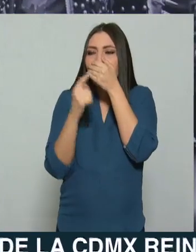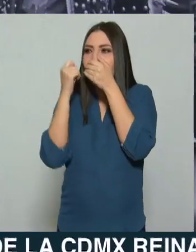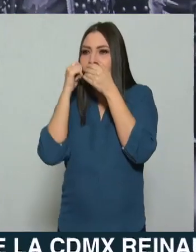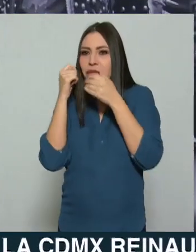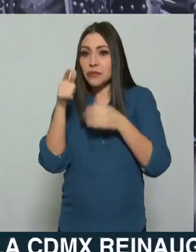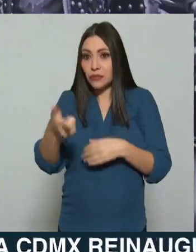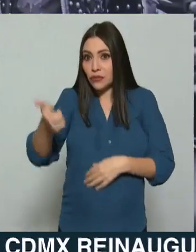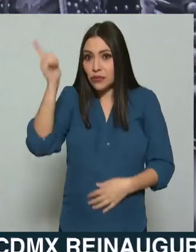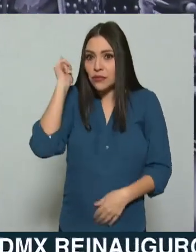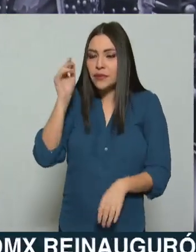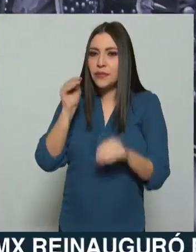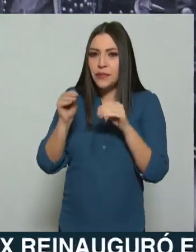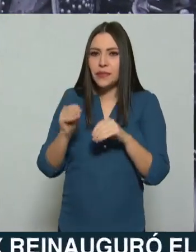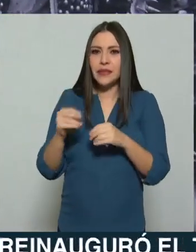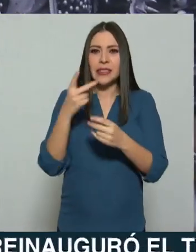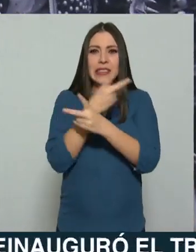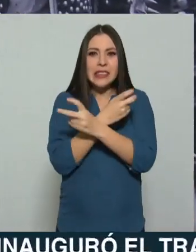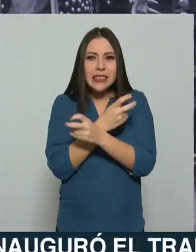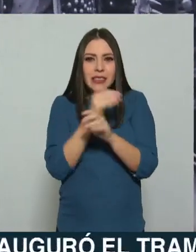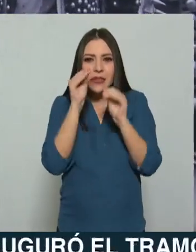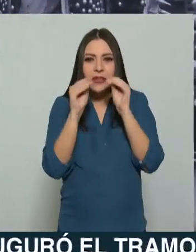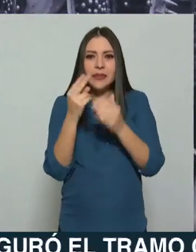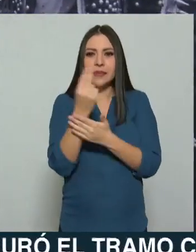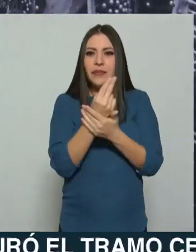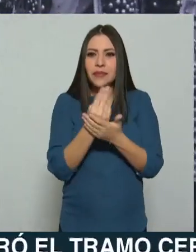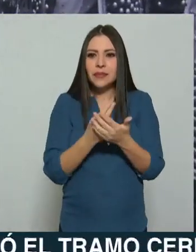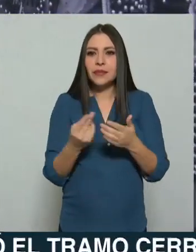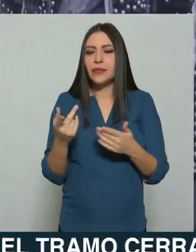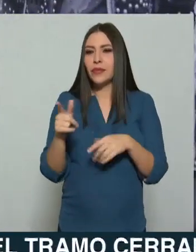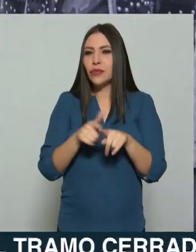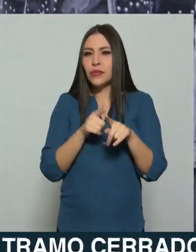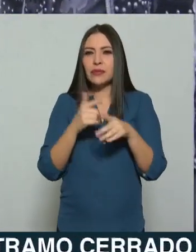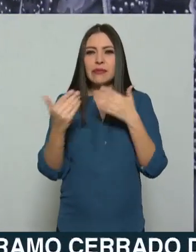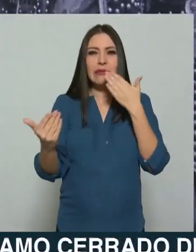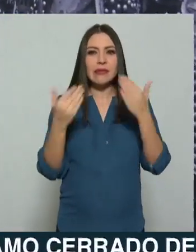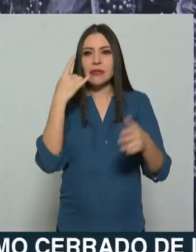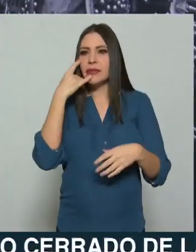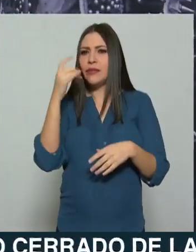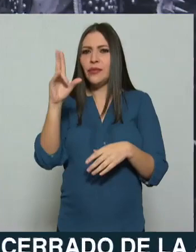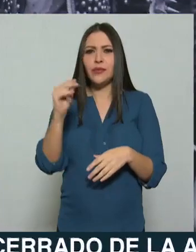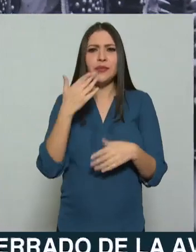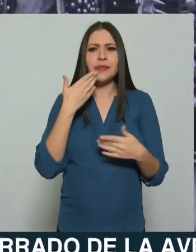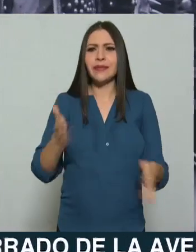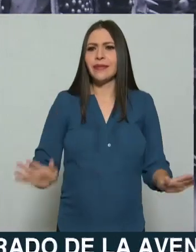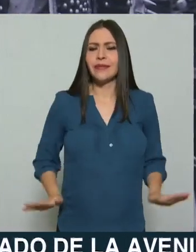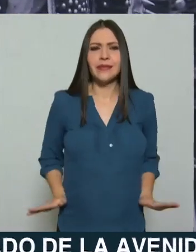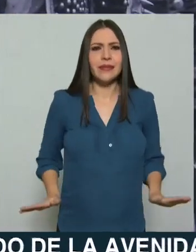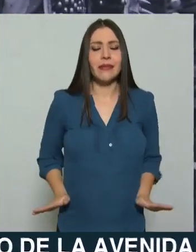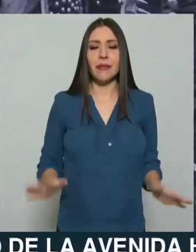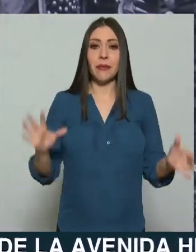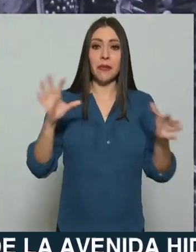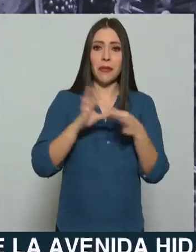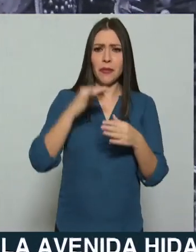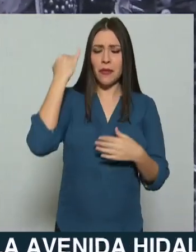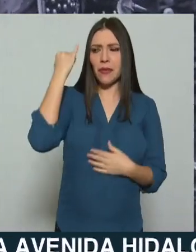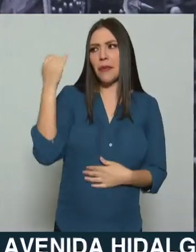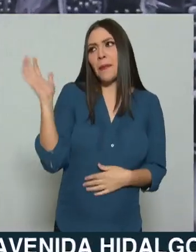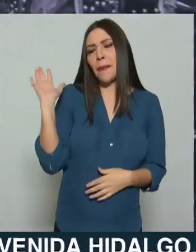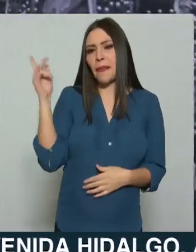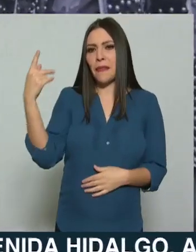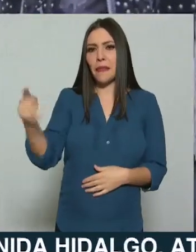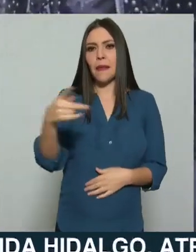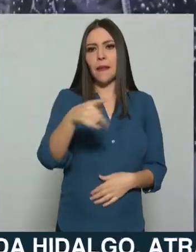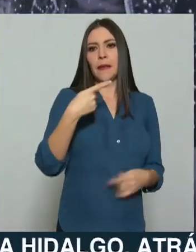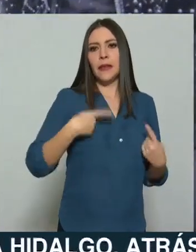loco, si quieres meter calaveras, quieres meter dibujos, quieres meter colores extraños que no iban de acuerdo a sus ideas. Y se entiende, la verdad es que es gente